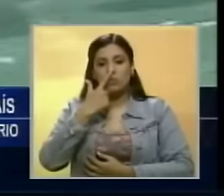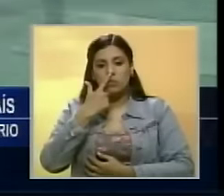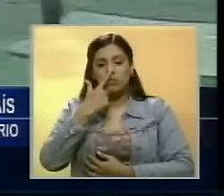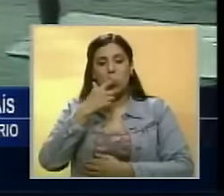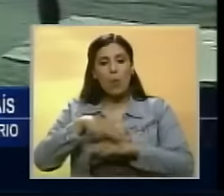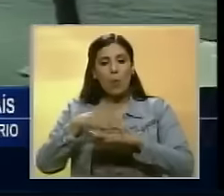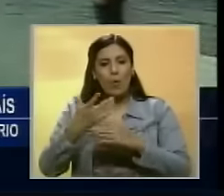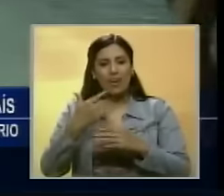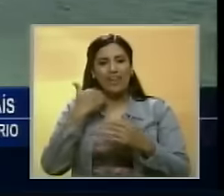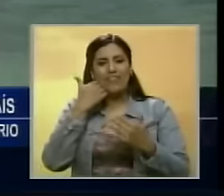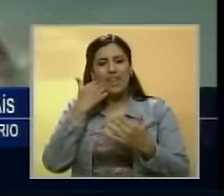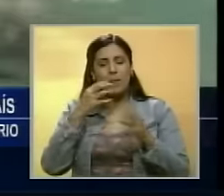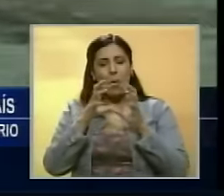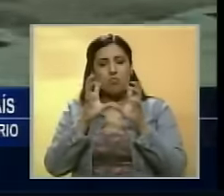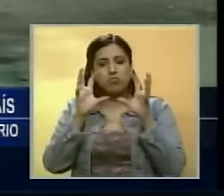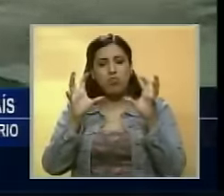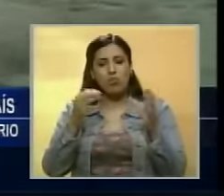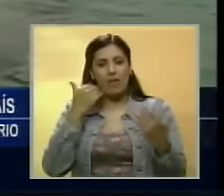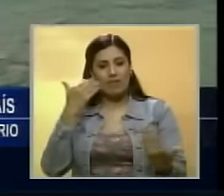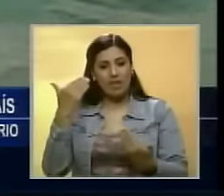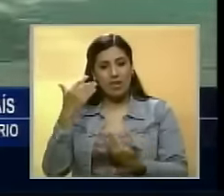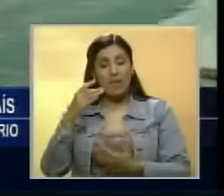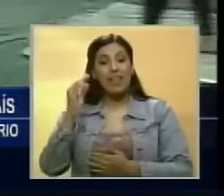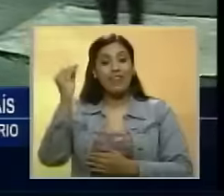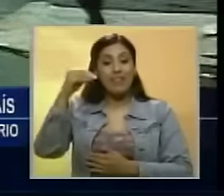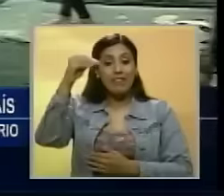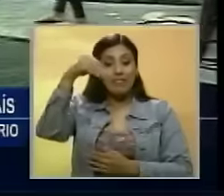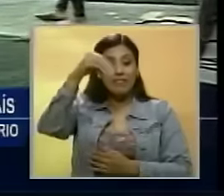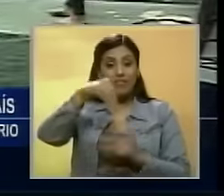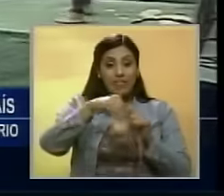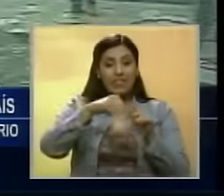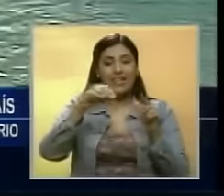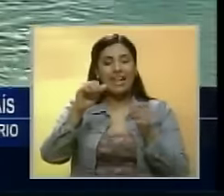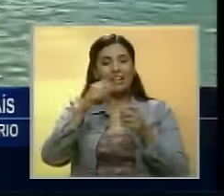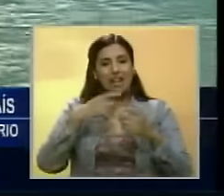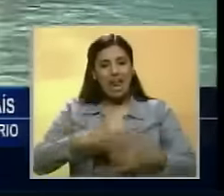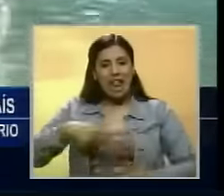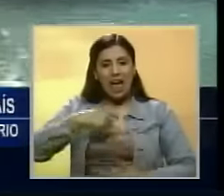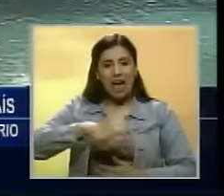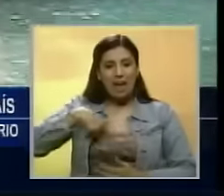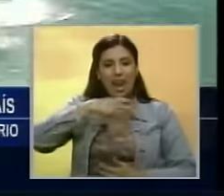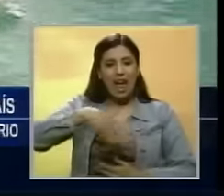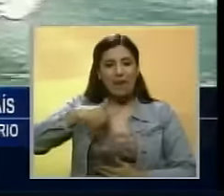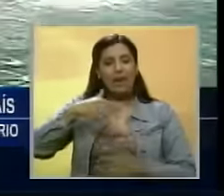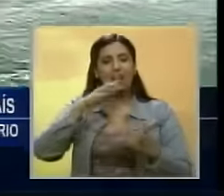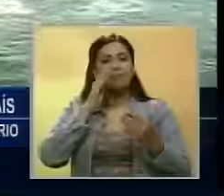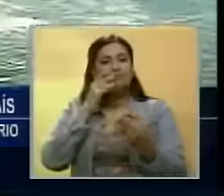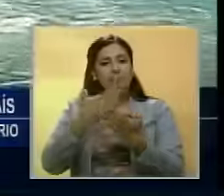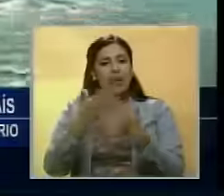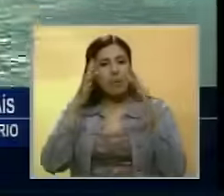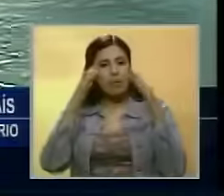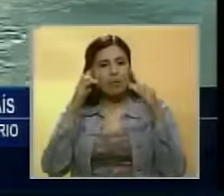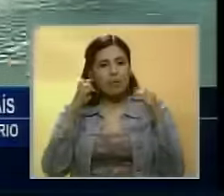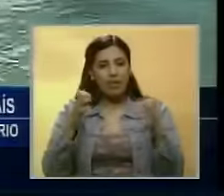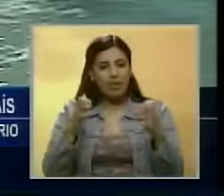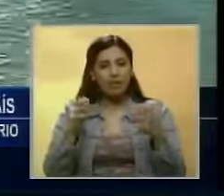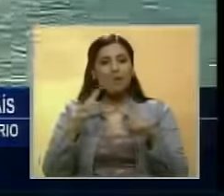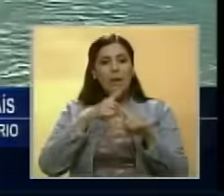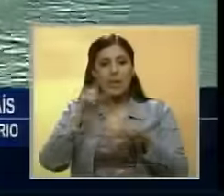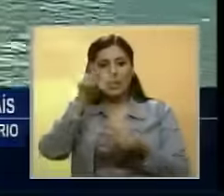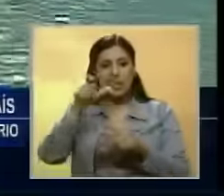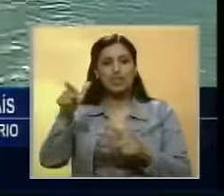producto de una fibrosis pulmonar que padecía el delfín estaba recibiendo un lavado de estómago de rutina con la presencia de especialistas veterinari